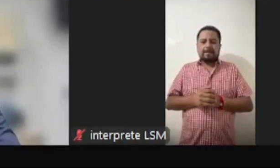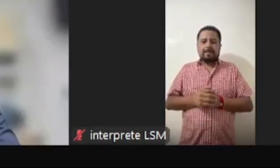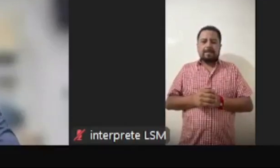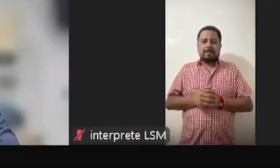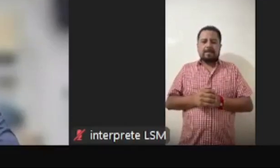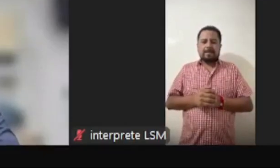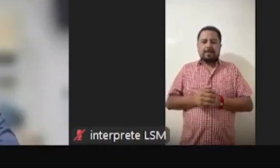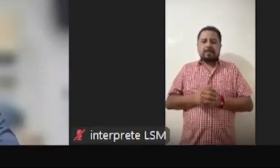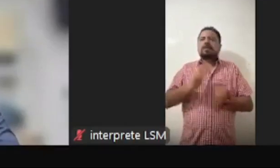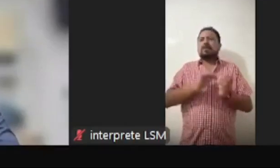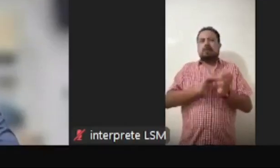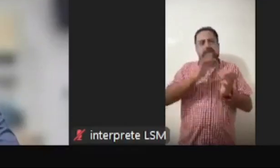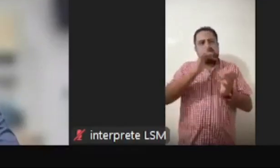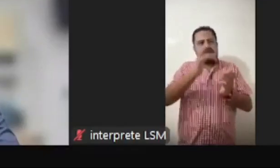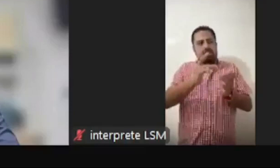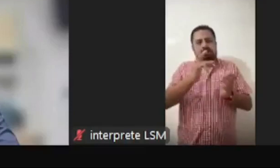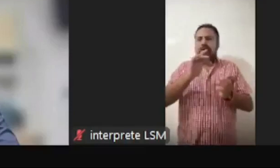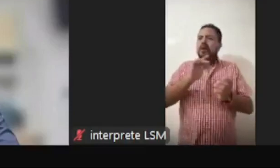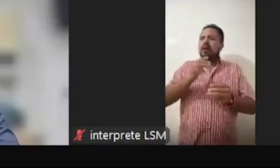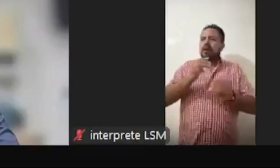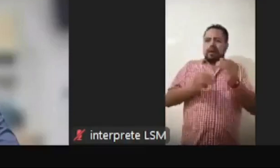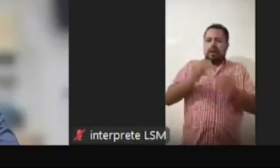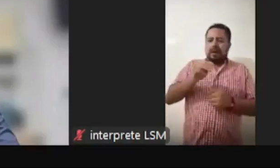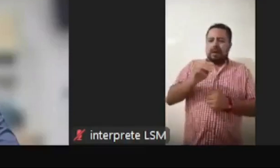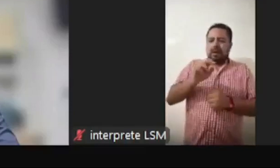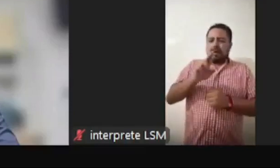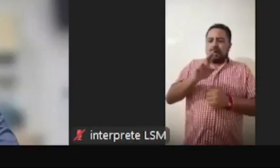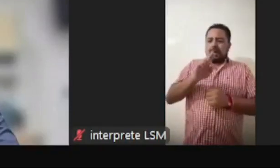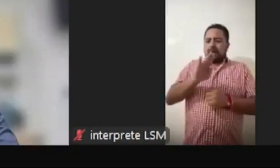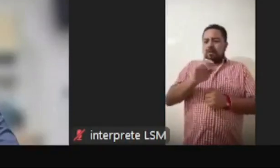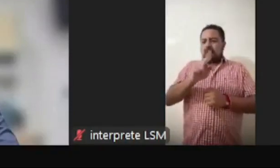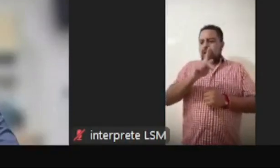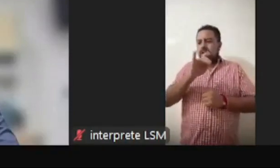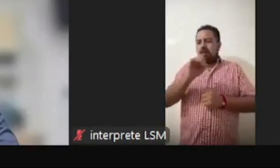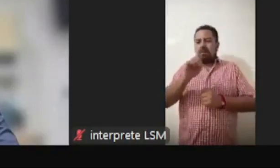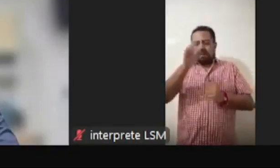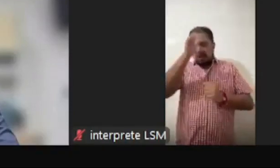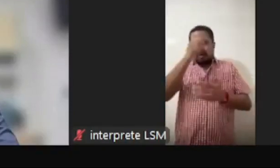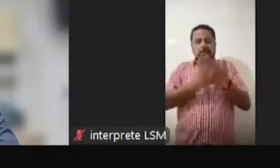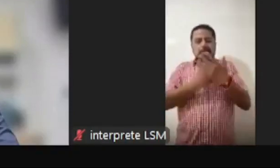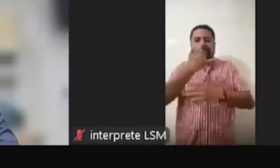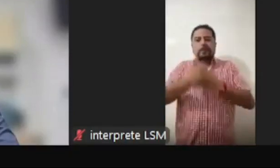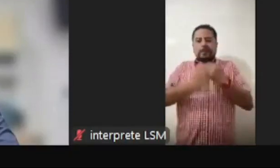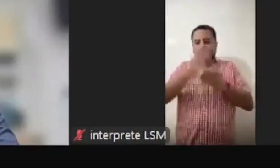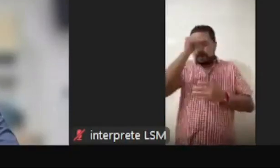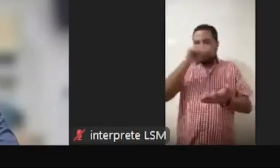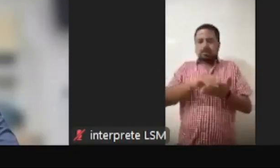Gracias, magistrada. Magistrada Hilda Rosa Delgado Brito. A favor de los proyectos de acuerdo.